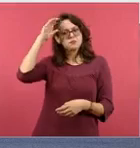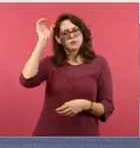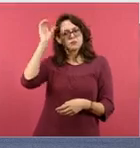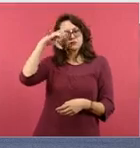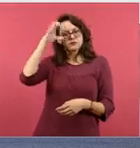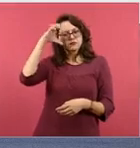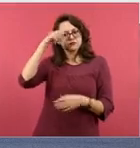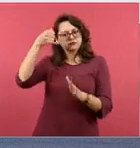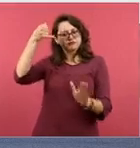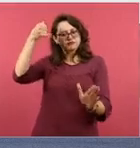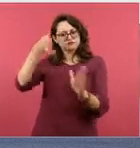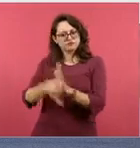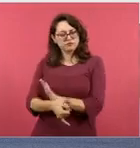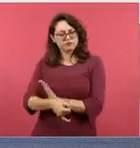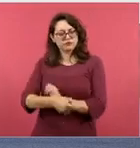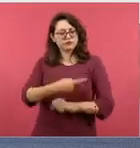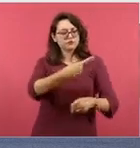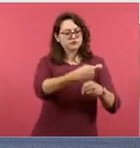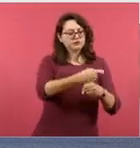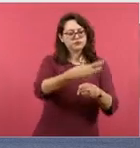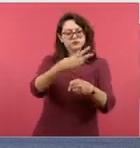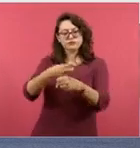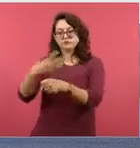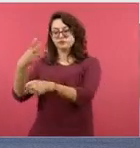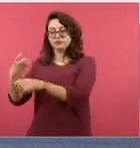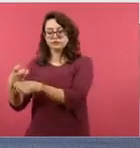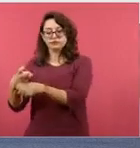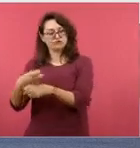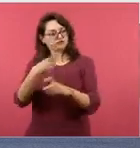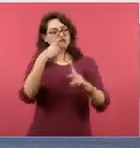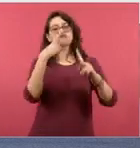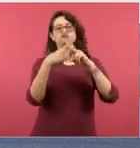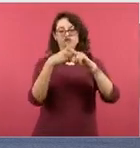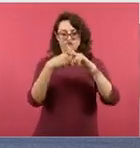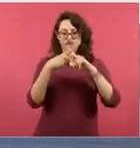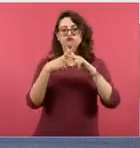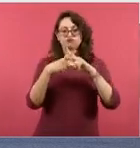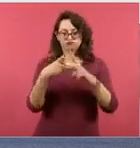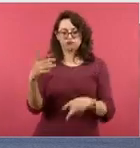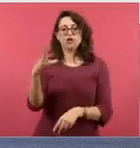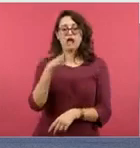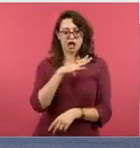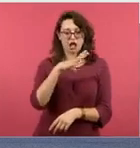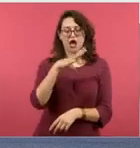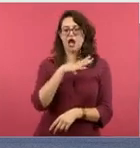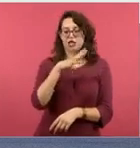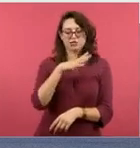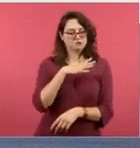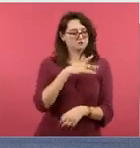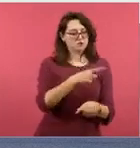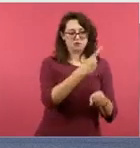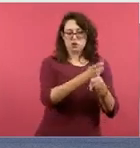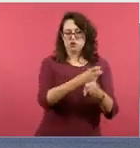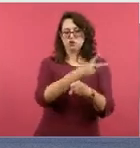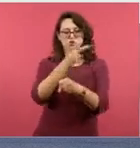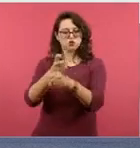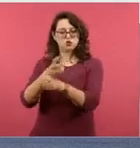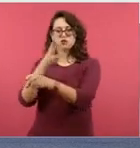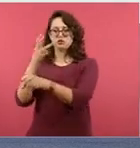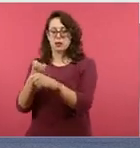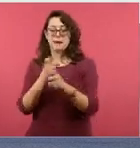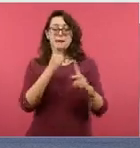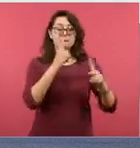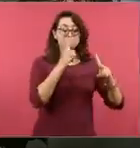mantiene en los 3 grados es matemáticas. Para el caso de primer grado se vincula